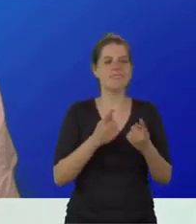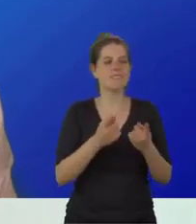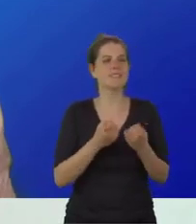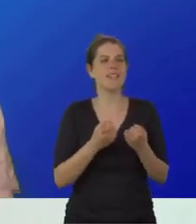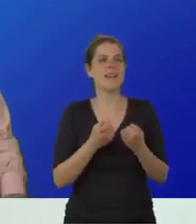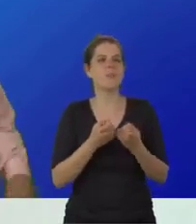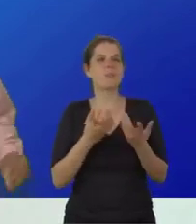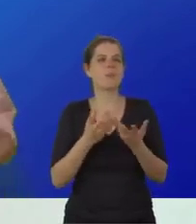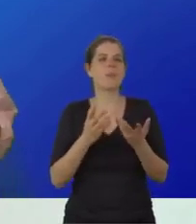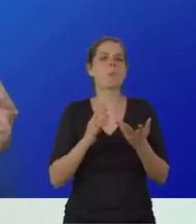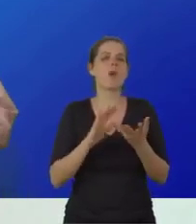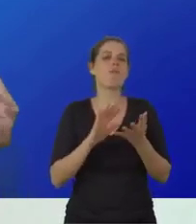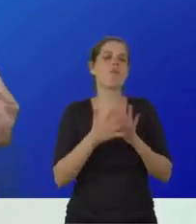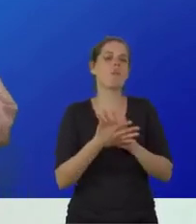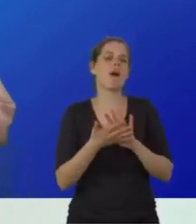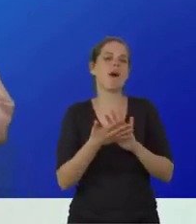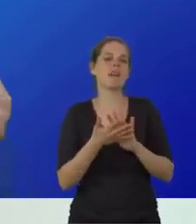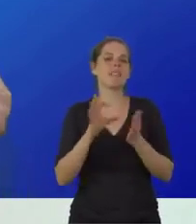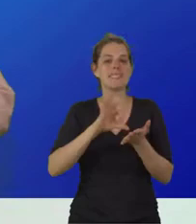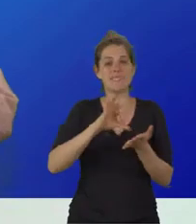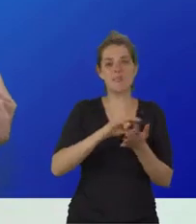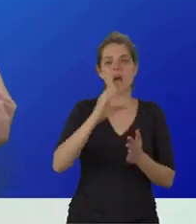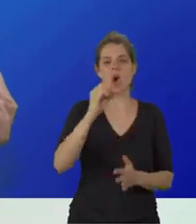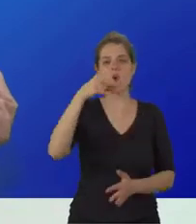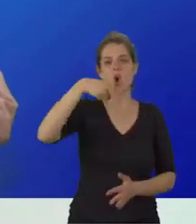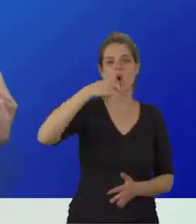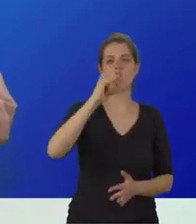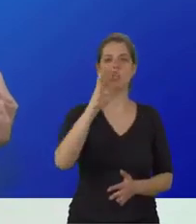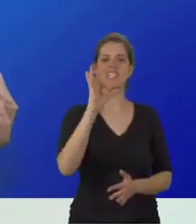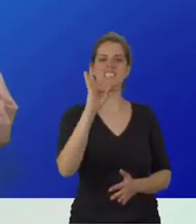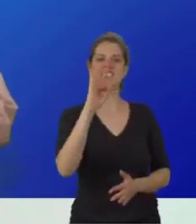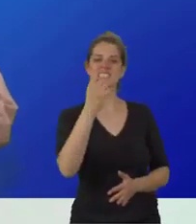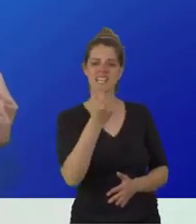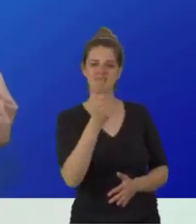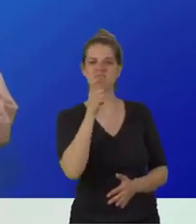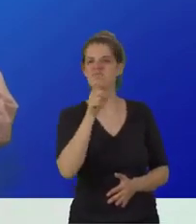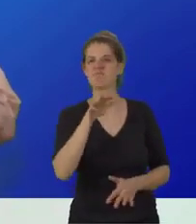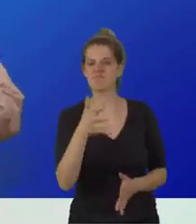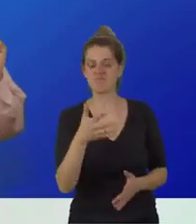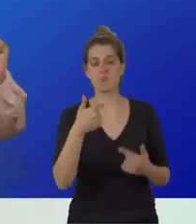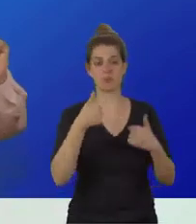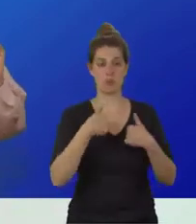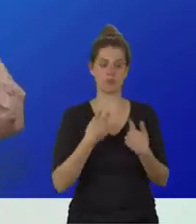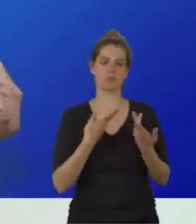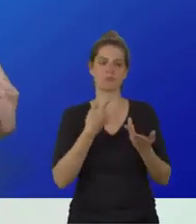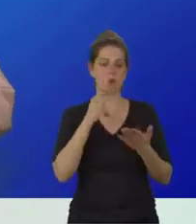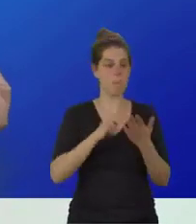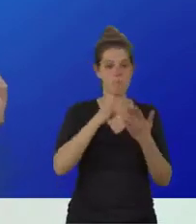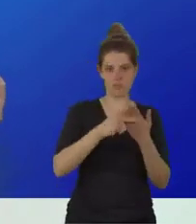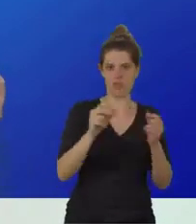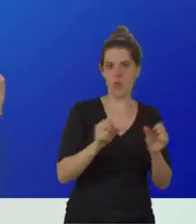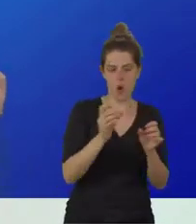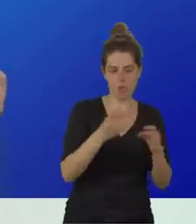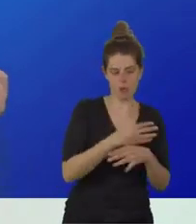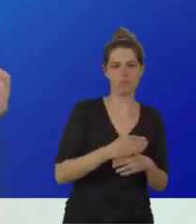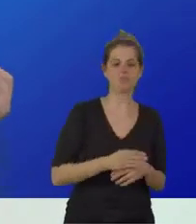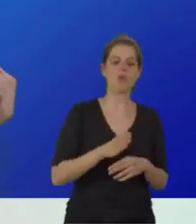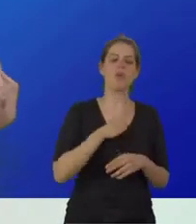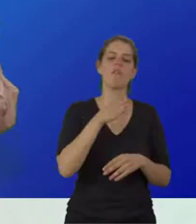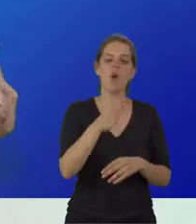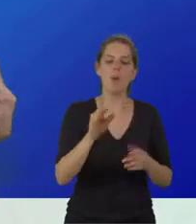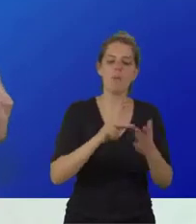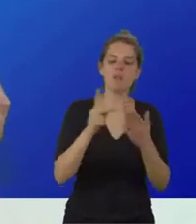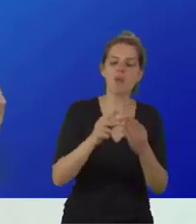ver es como un sistema onista, ¿tá? En el sentido de que yo voy aplicando,